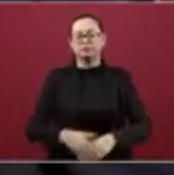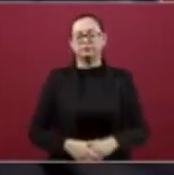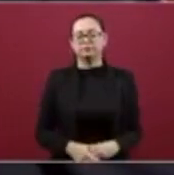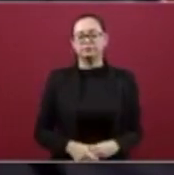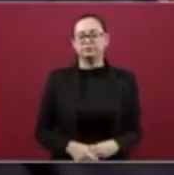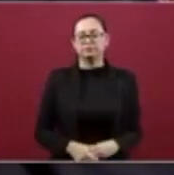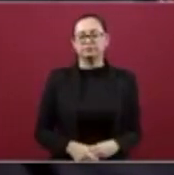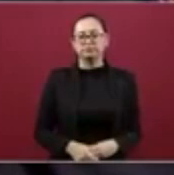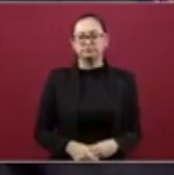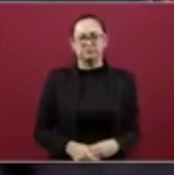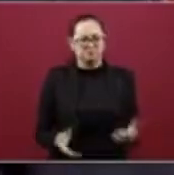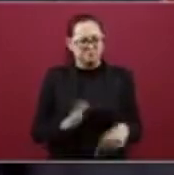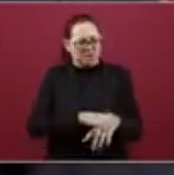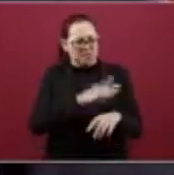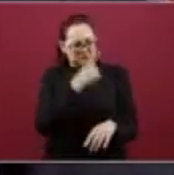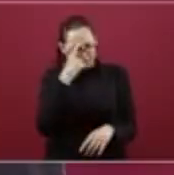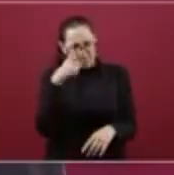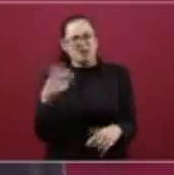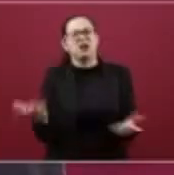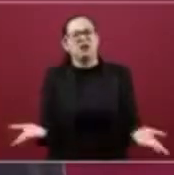¿para qué quieren más?